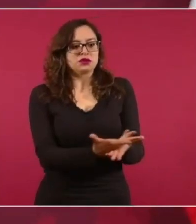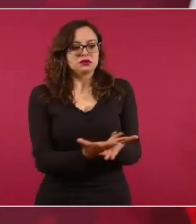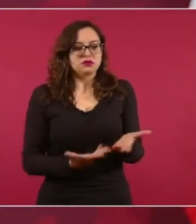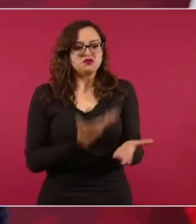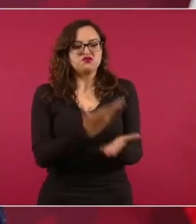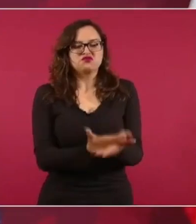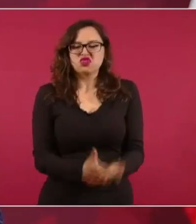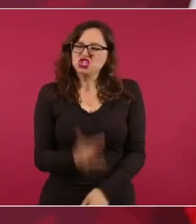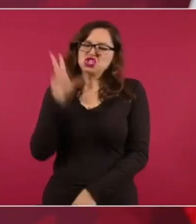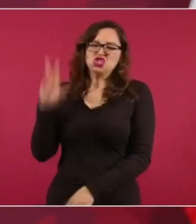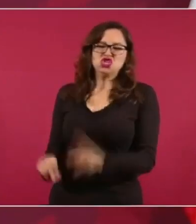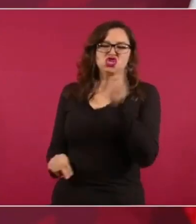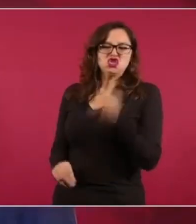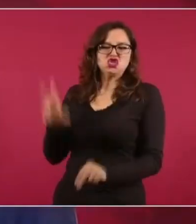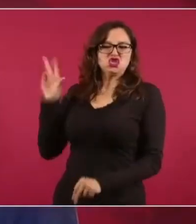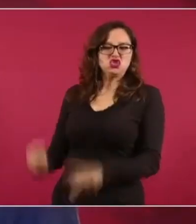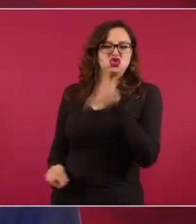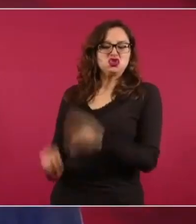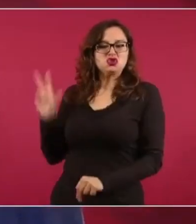sea cual sea,